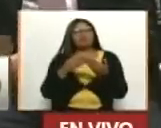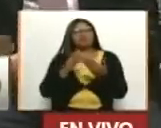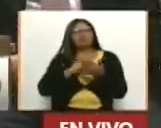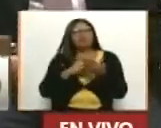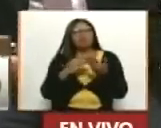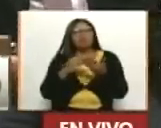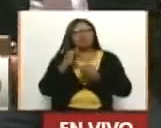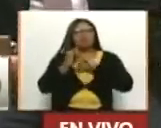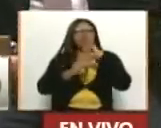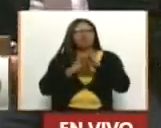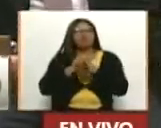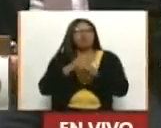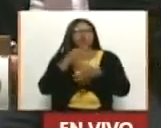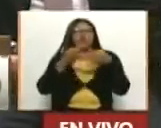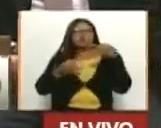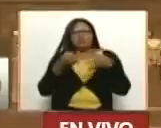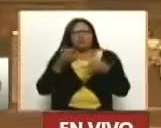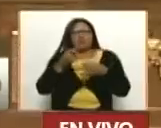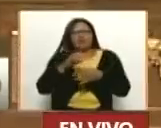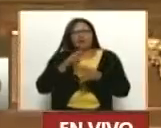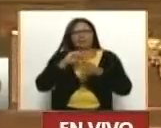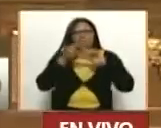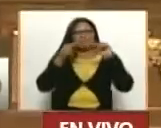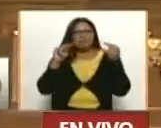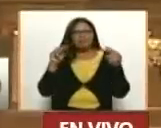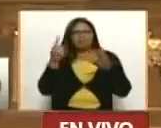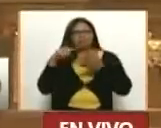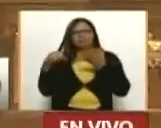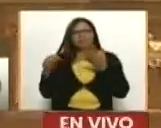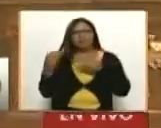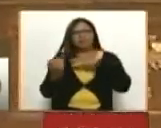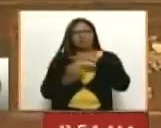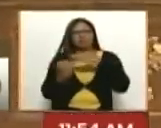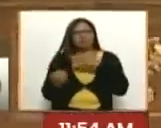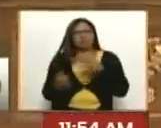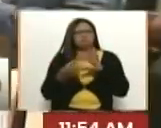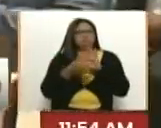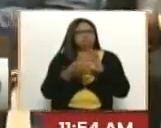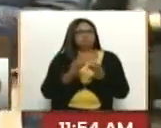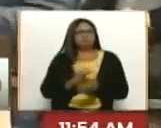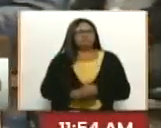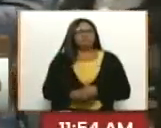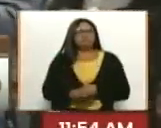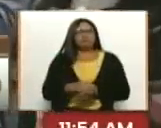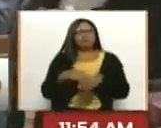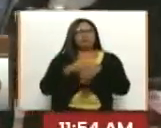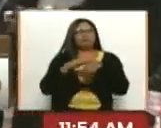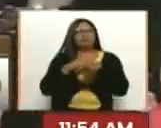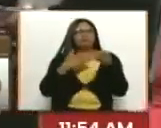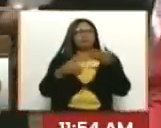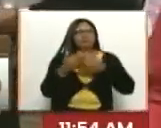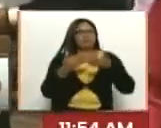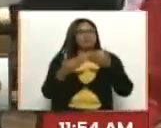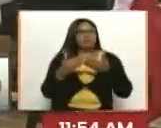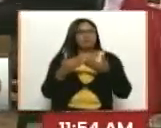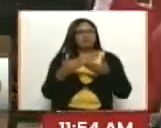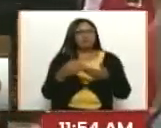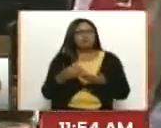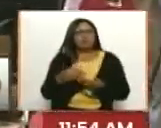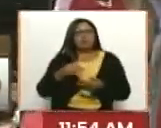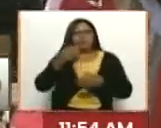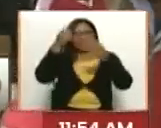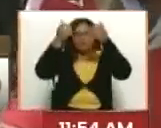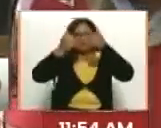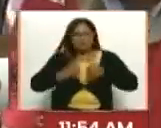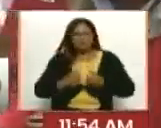Interior y Justicia y Paz, Ministerio de Defensa, otras instituciones, Ministerio de Servicios Penitenciarios. Está presente también